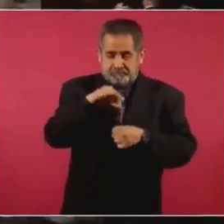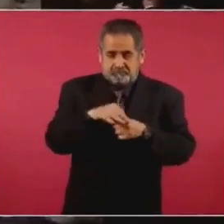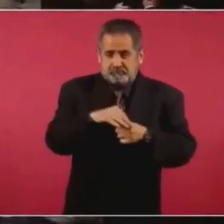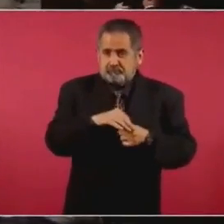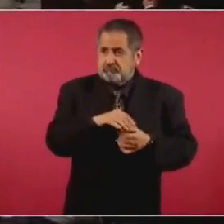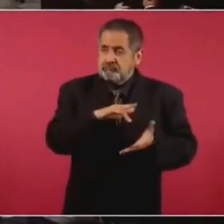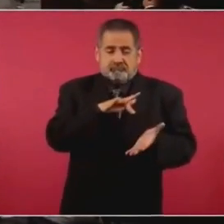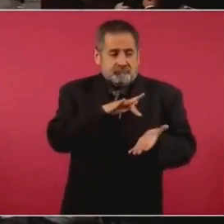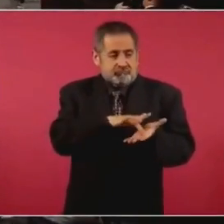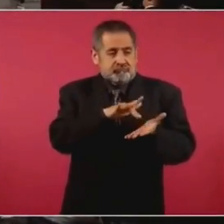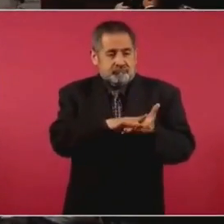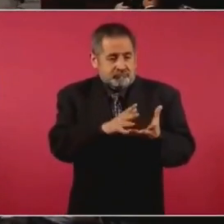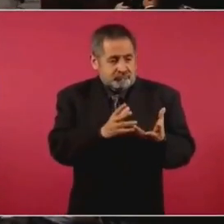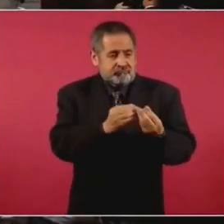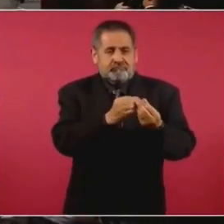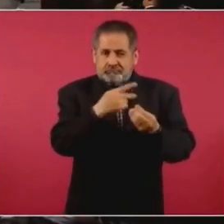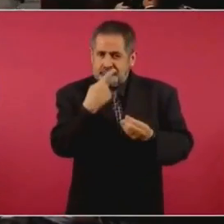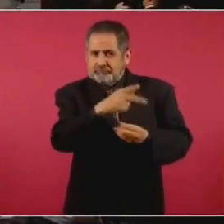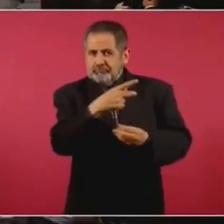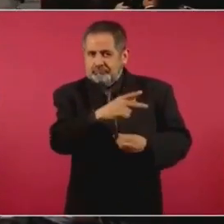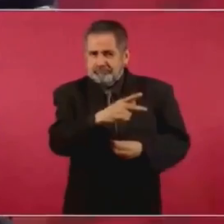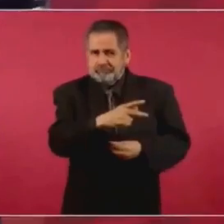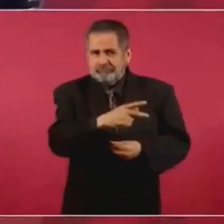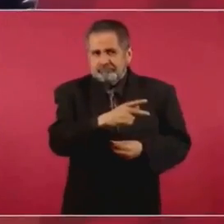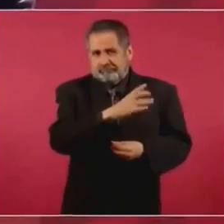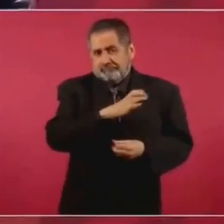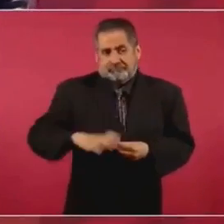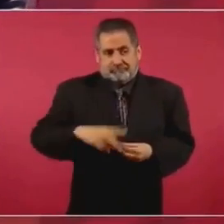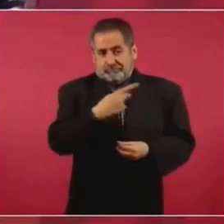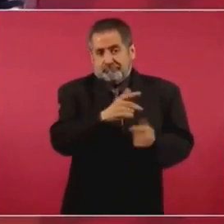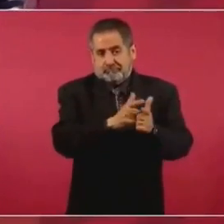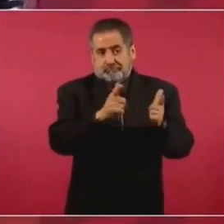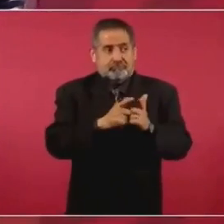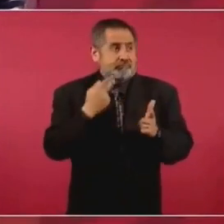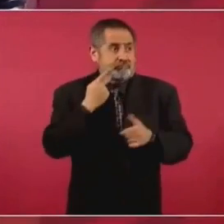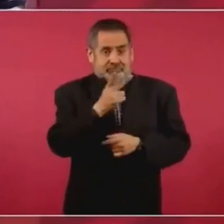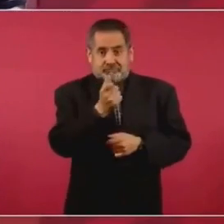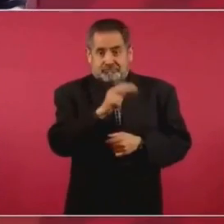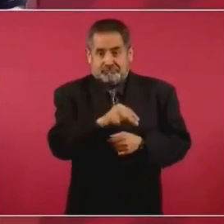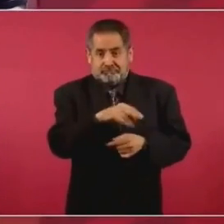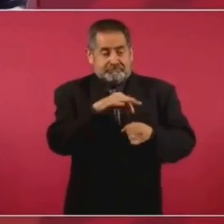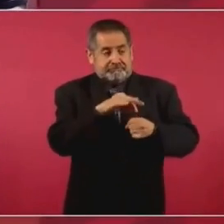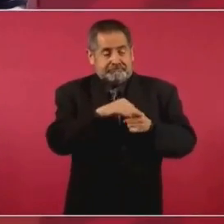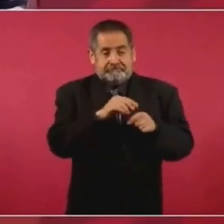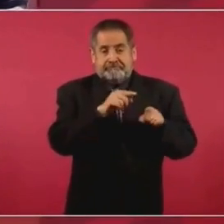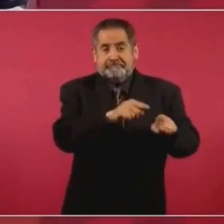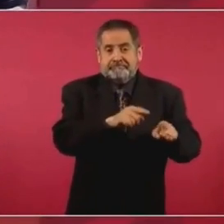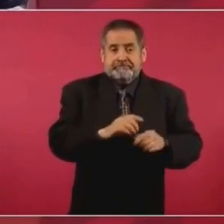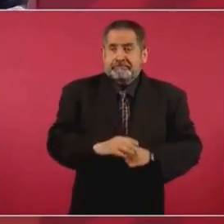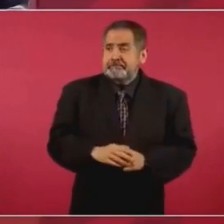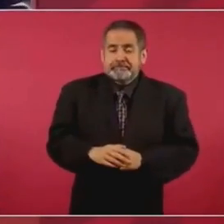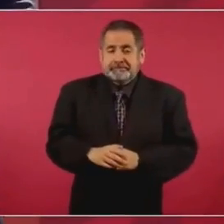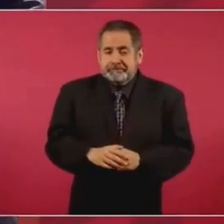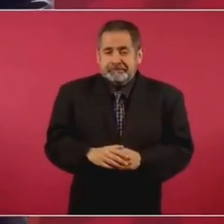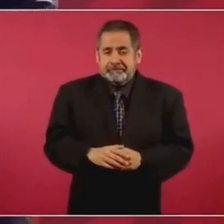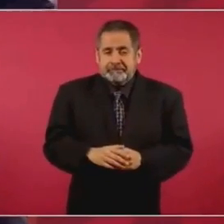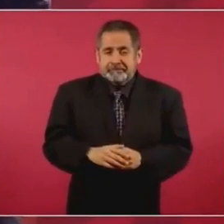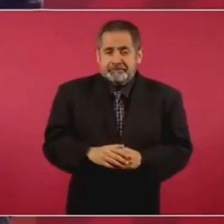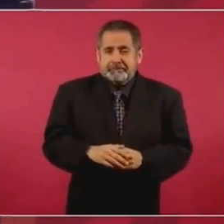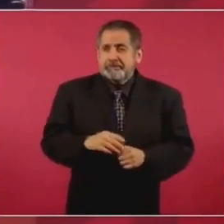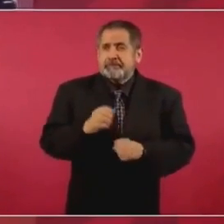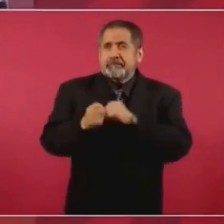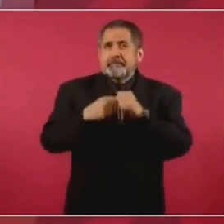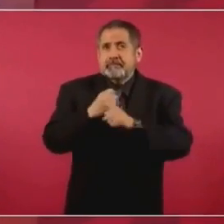apoyar a la candidata de su partido, en el